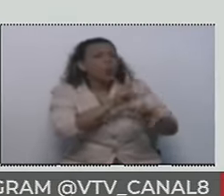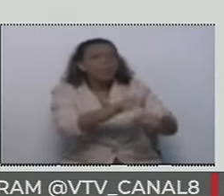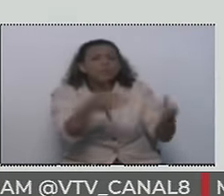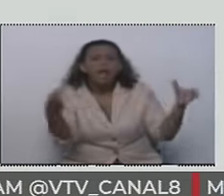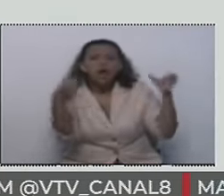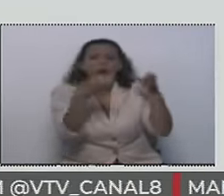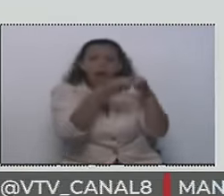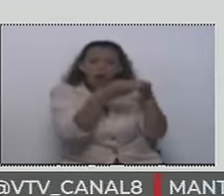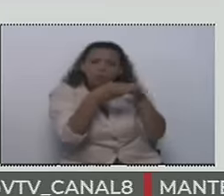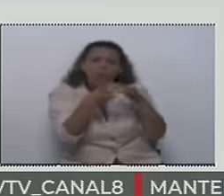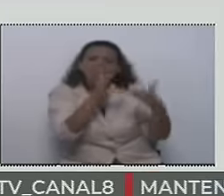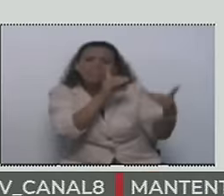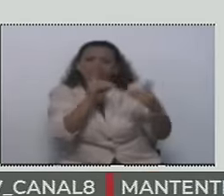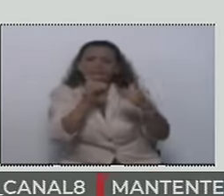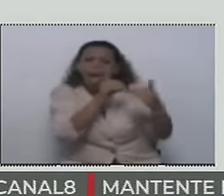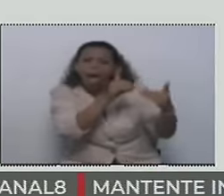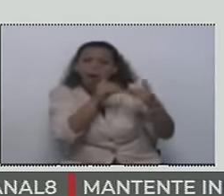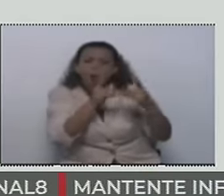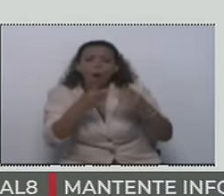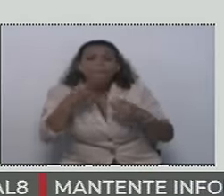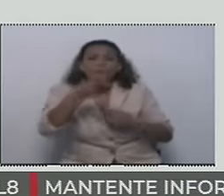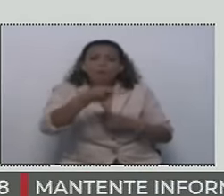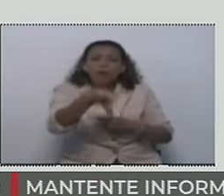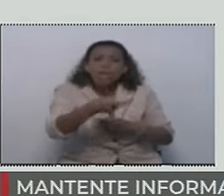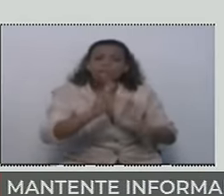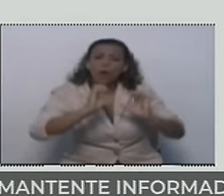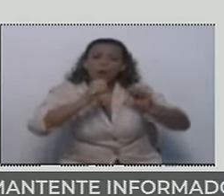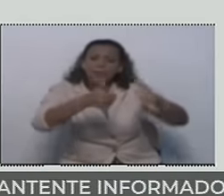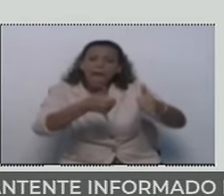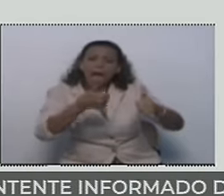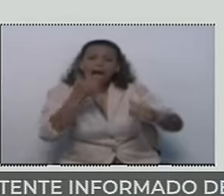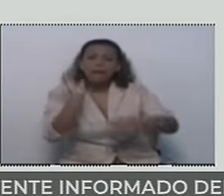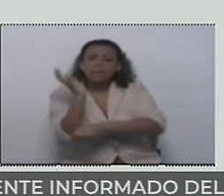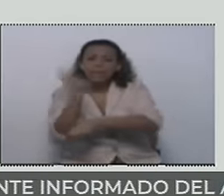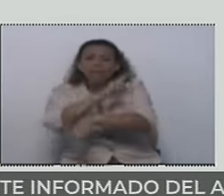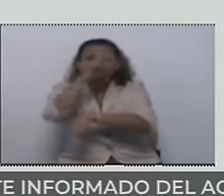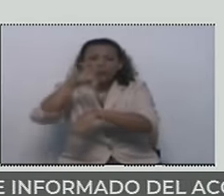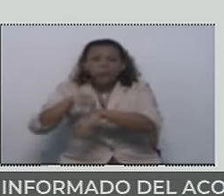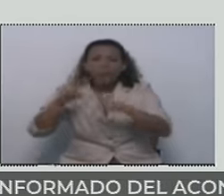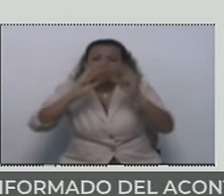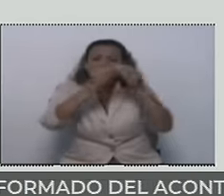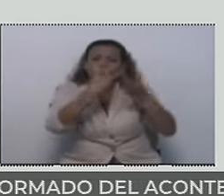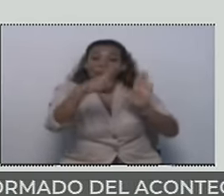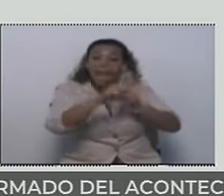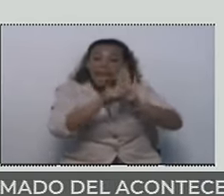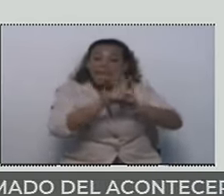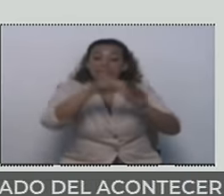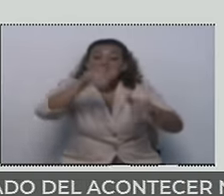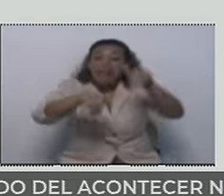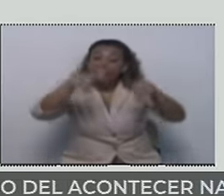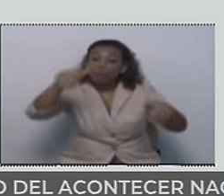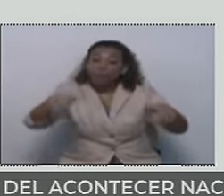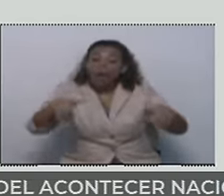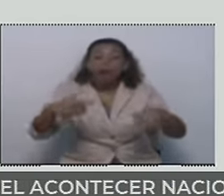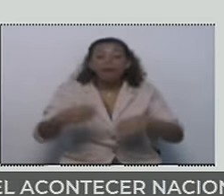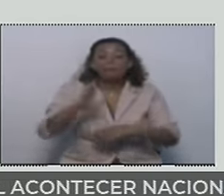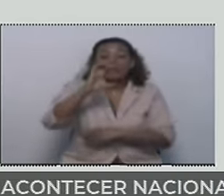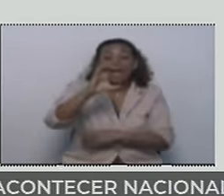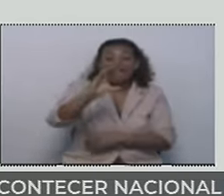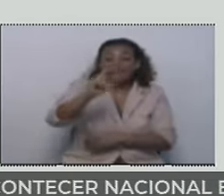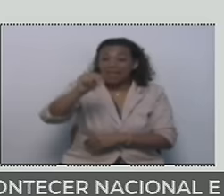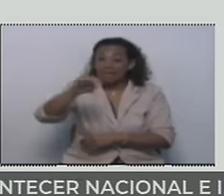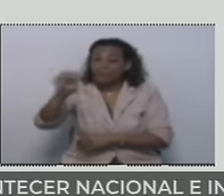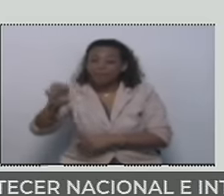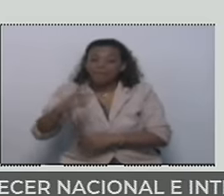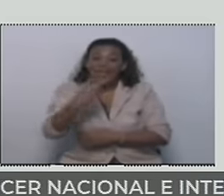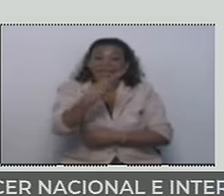reunión, diálogo con partidos políticos que inició la Asamblea Nacional para la revisión de leyes electorales. Así, los representantes de más